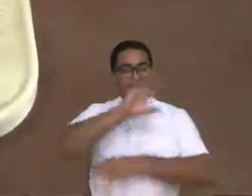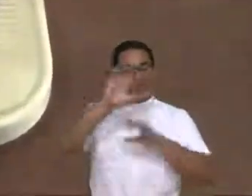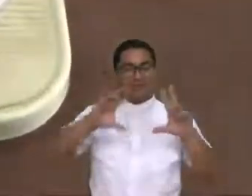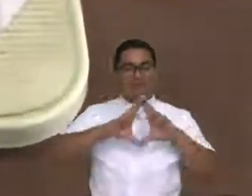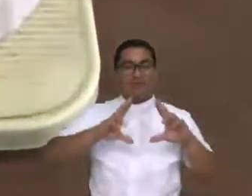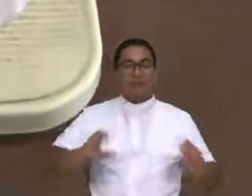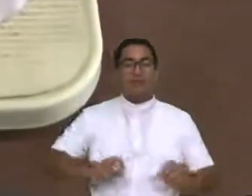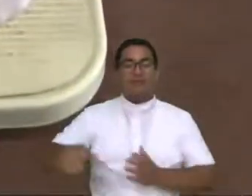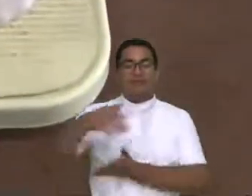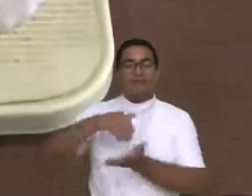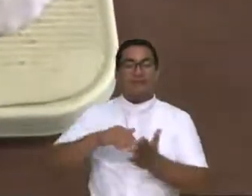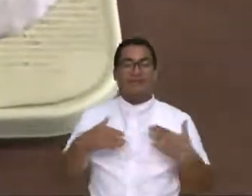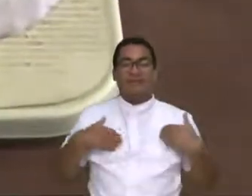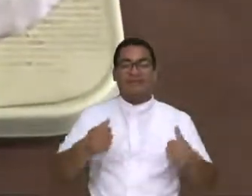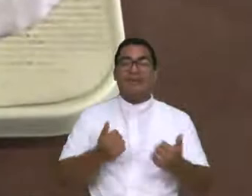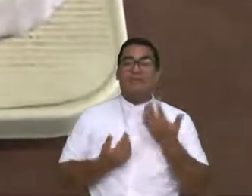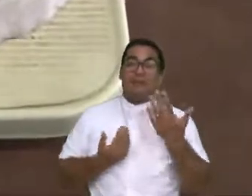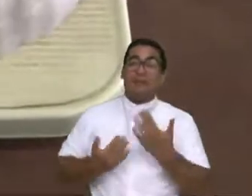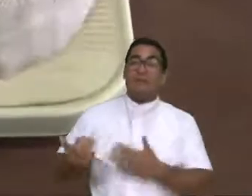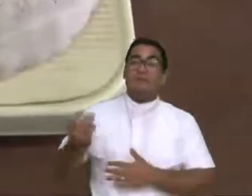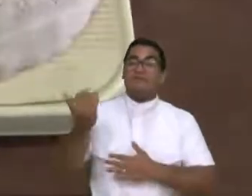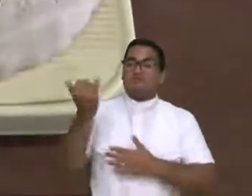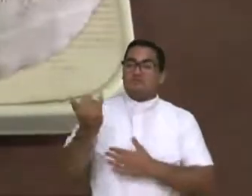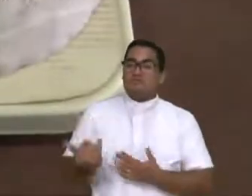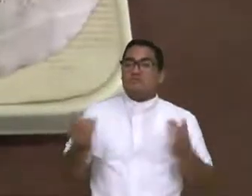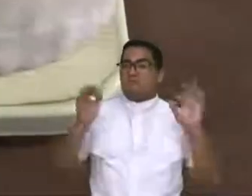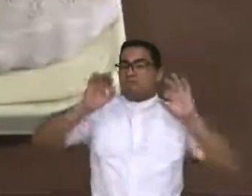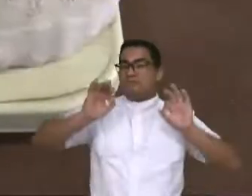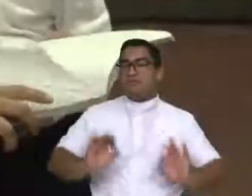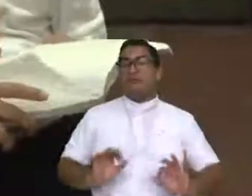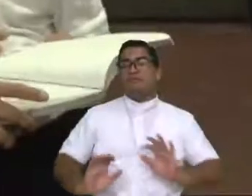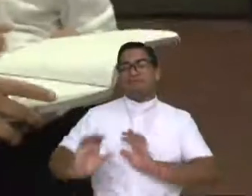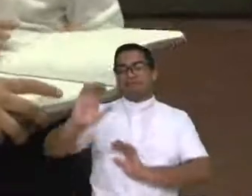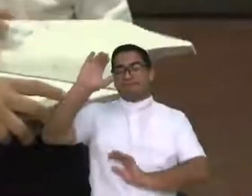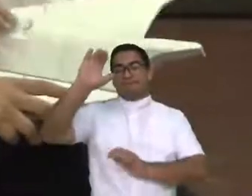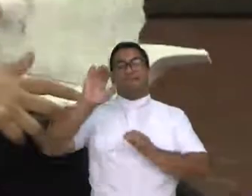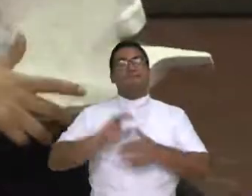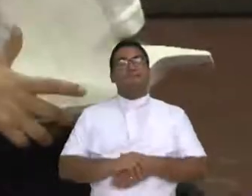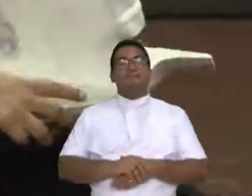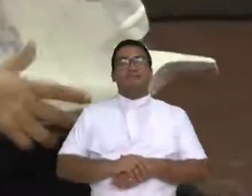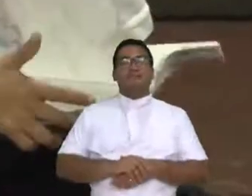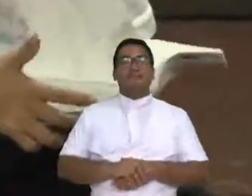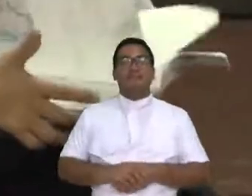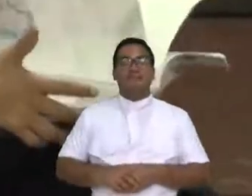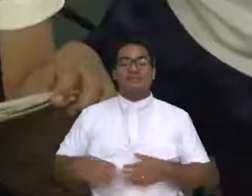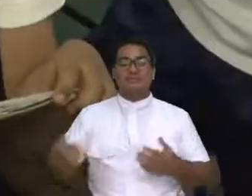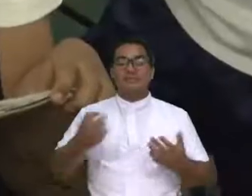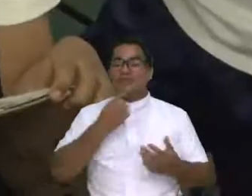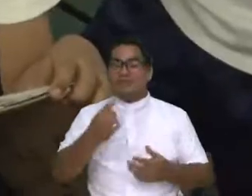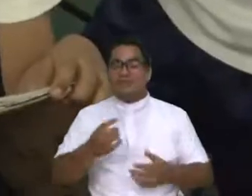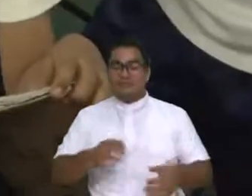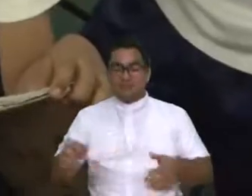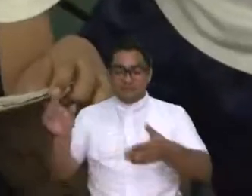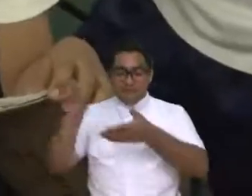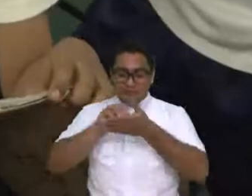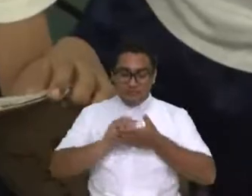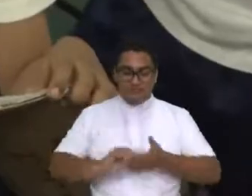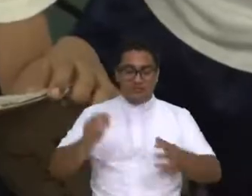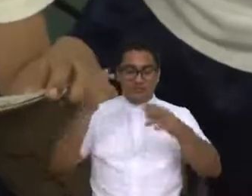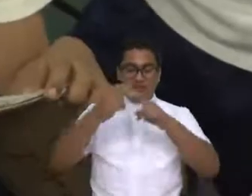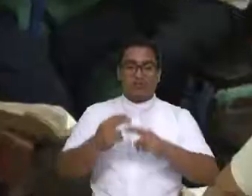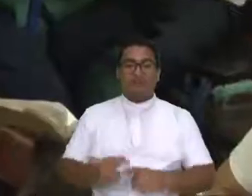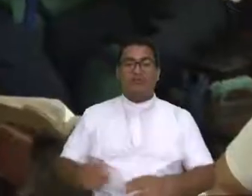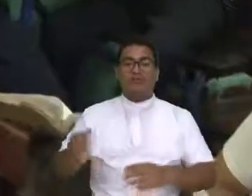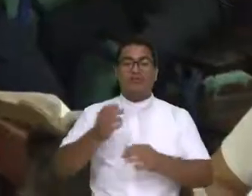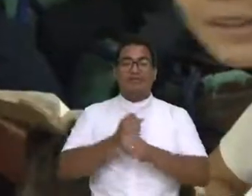vuelvan a su estado natural o de crecimiento. El censo nutricional es parte de un trabajo interinstitucional que